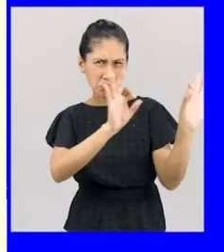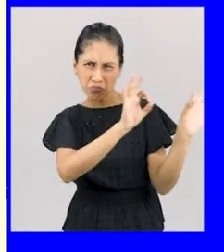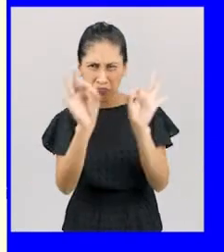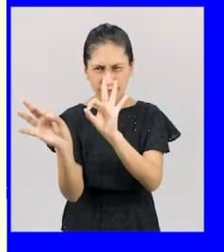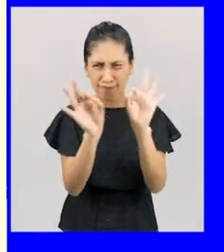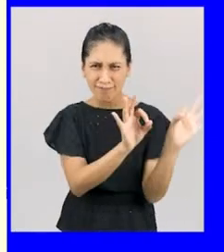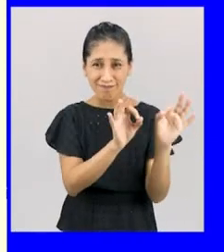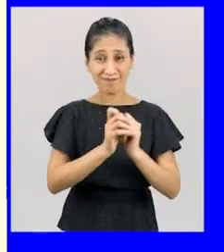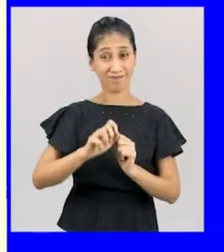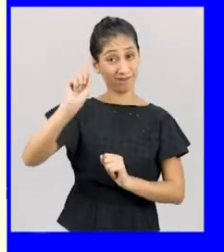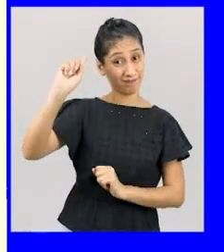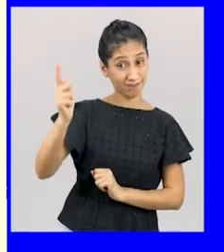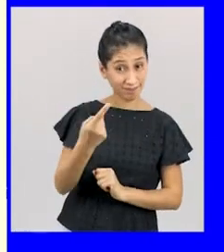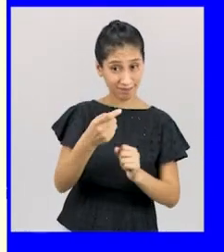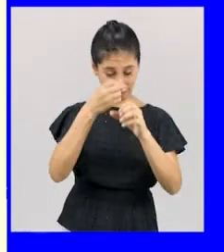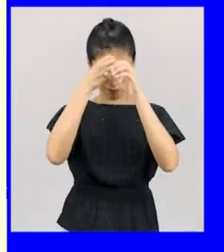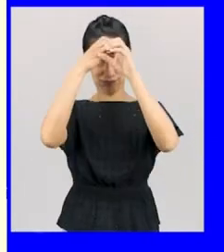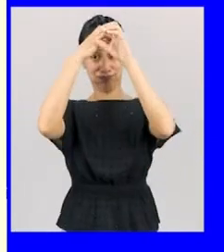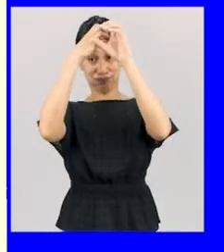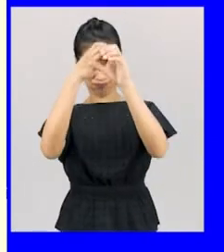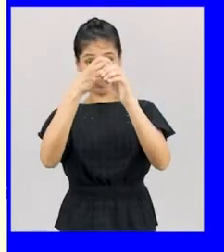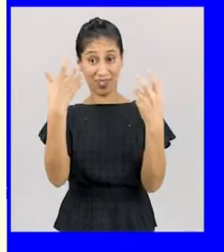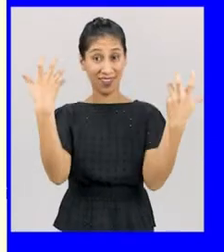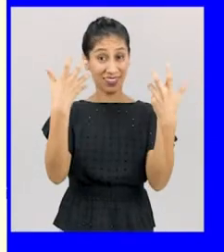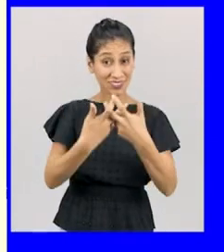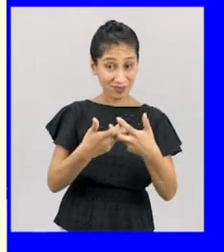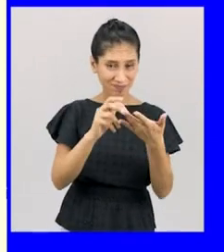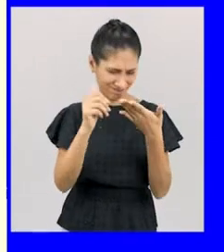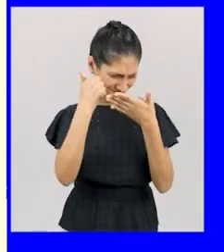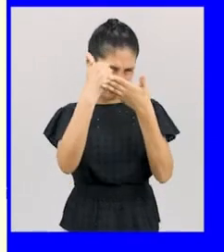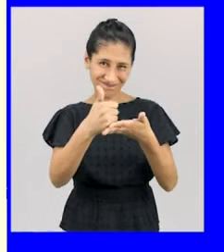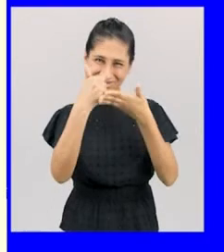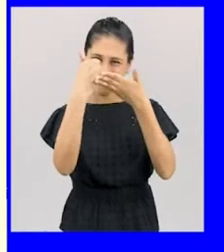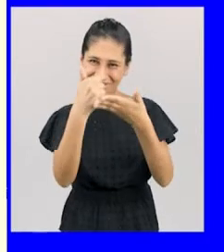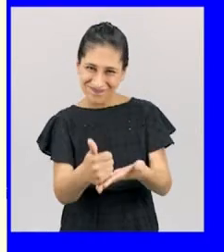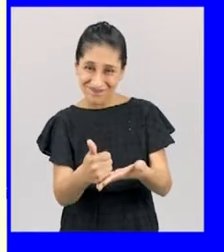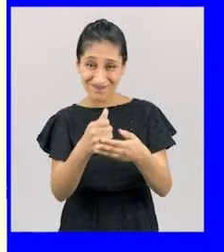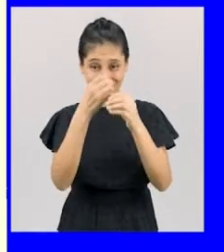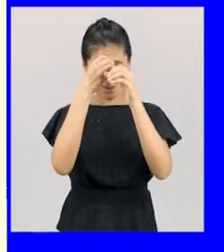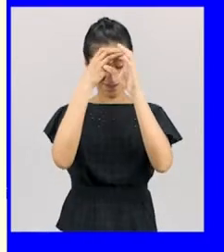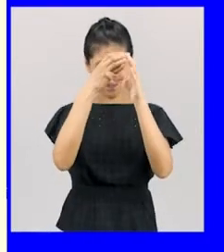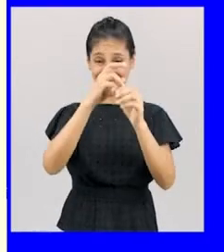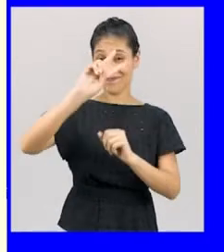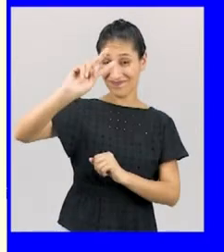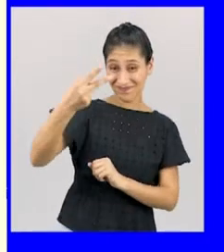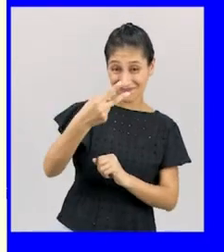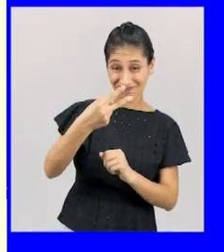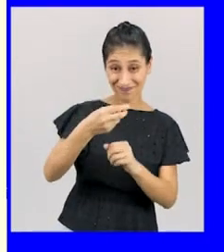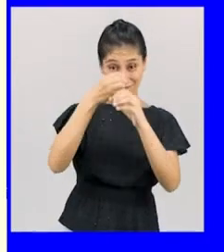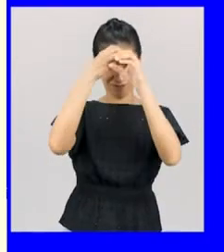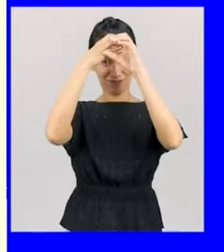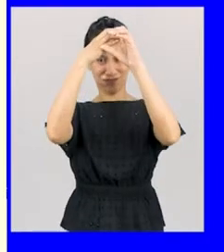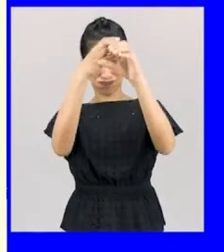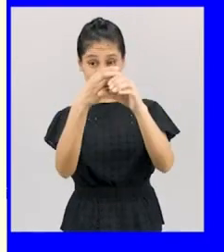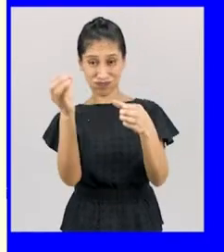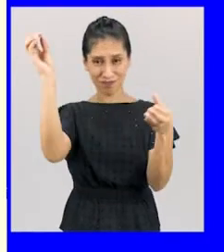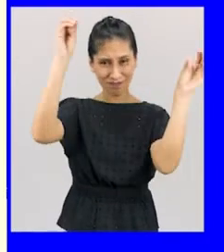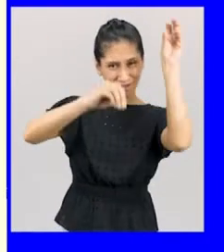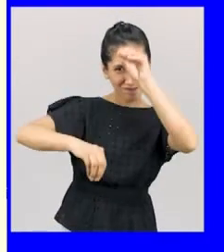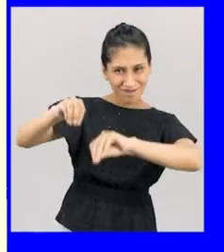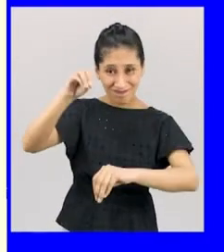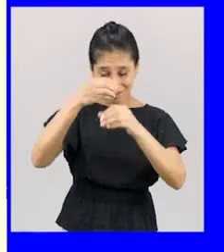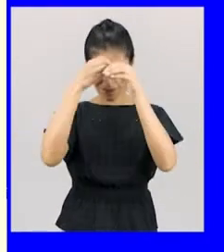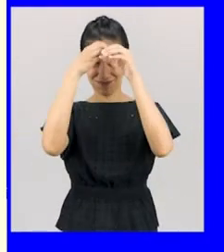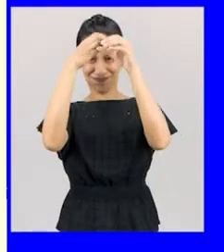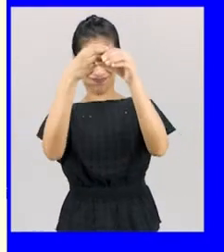el primer caso, el conocimiento engendra el conocimiento. En el segundo, el conocimiento se añade al conocimiento.